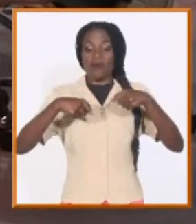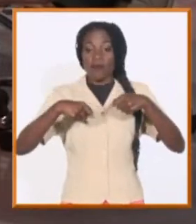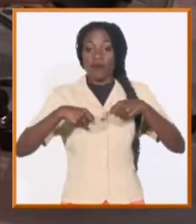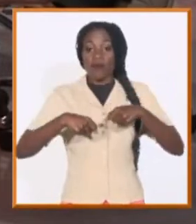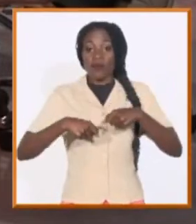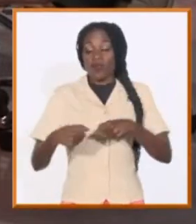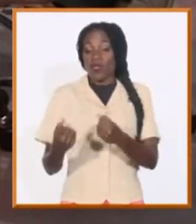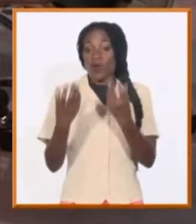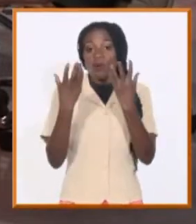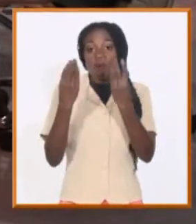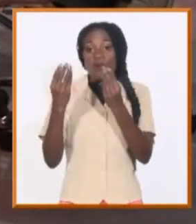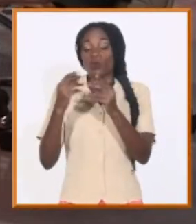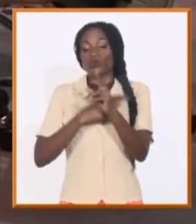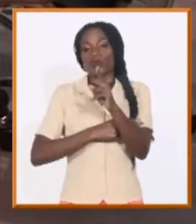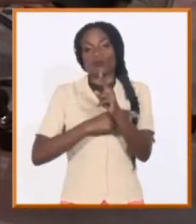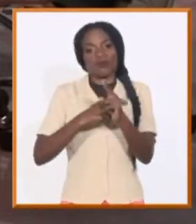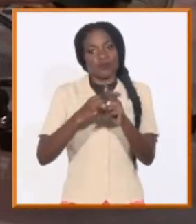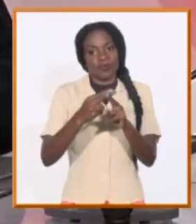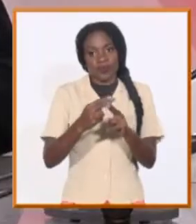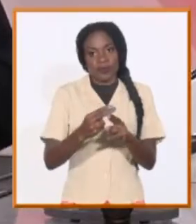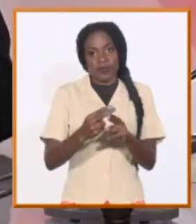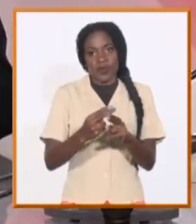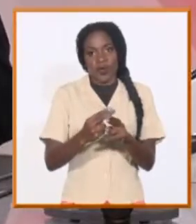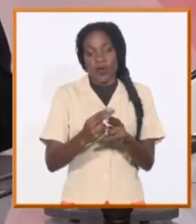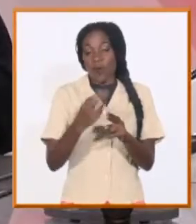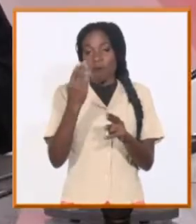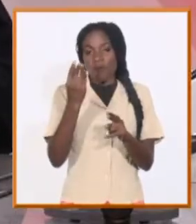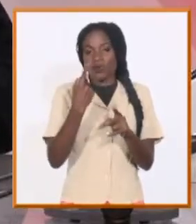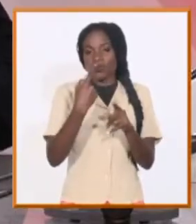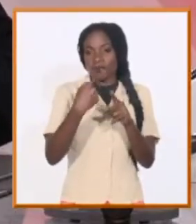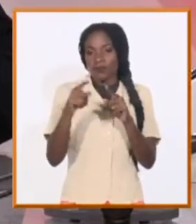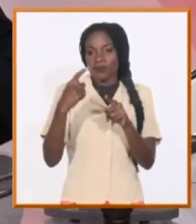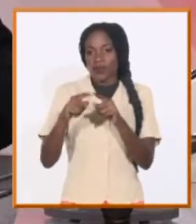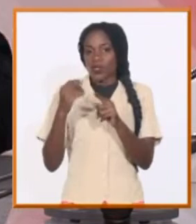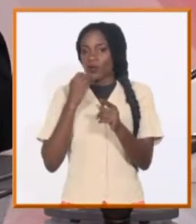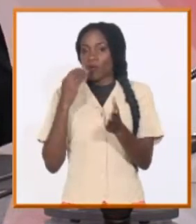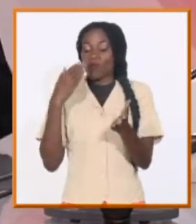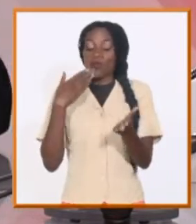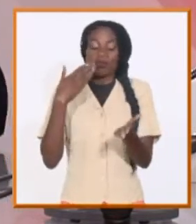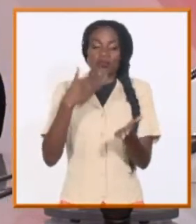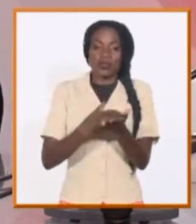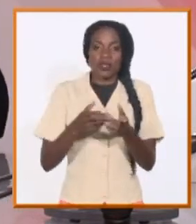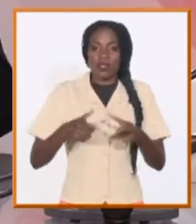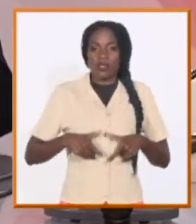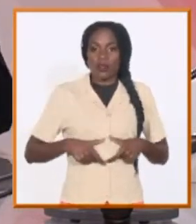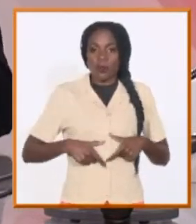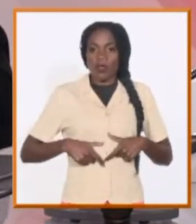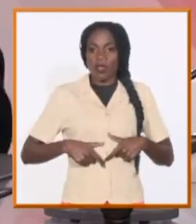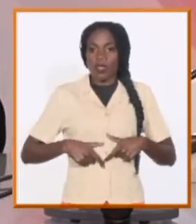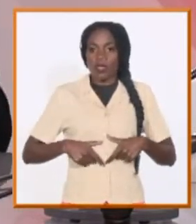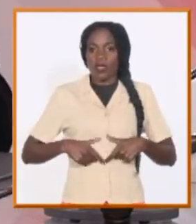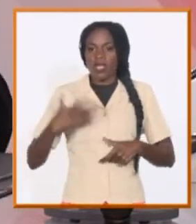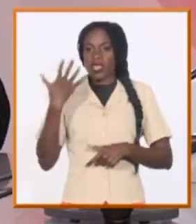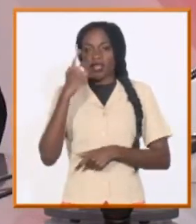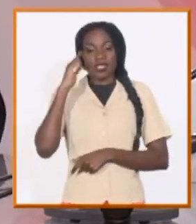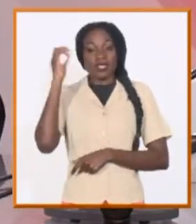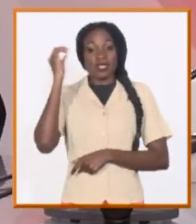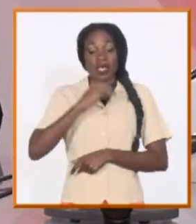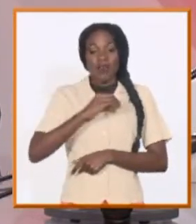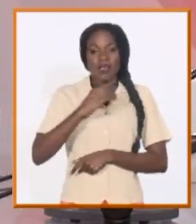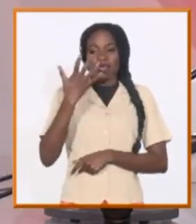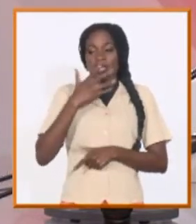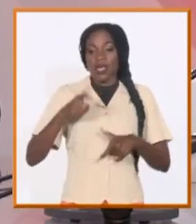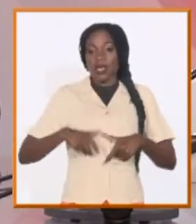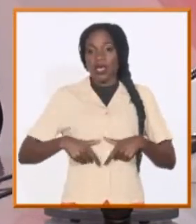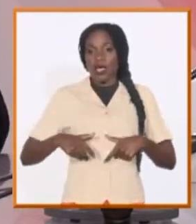Son muchas historias, y muchas veces incluso que no llegan a medallas. Las historias conocidas son las de las medallas, las que no llegan a medallas casi